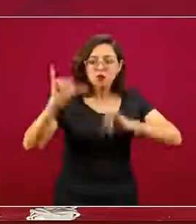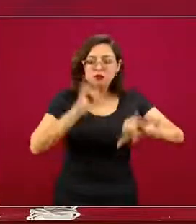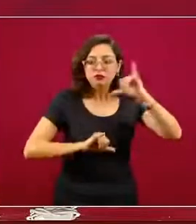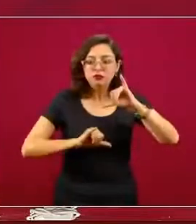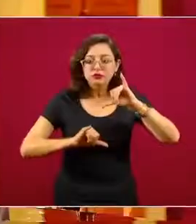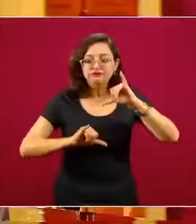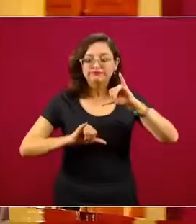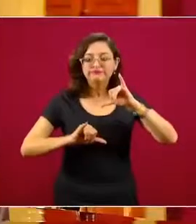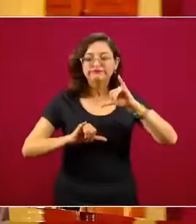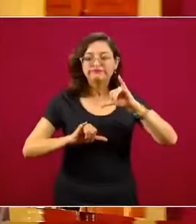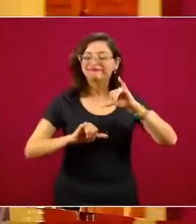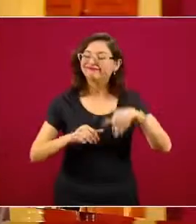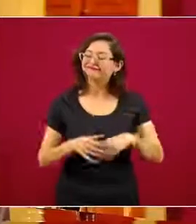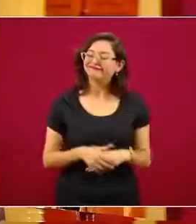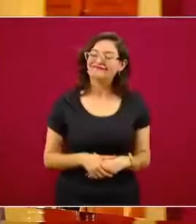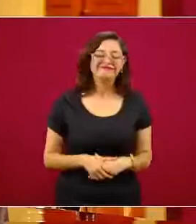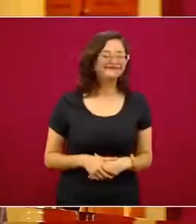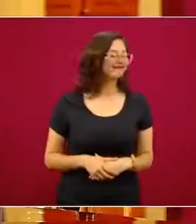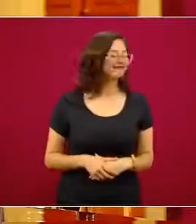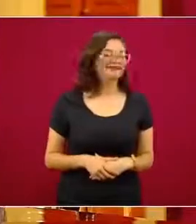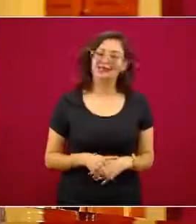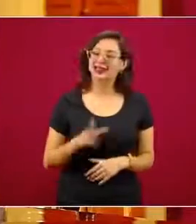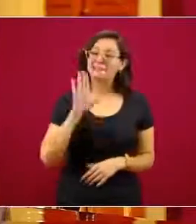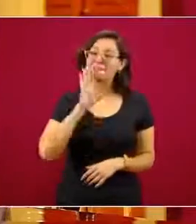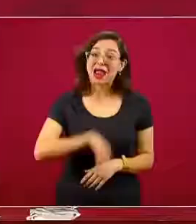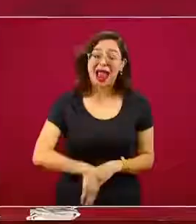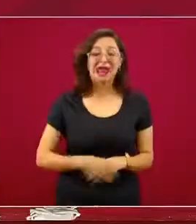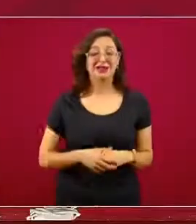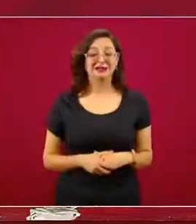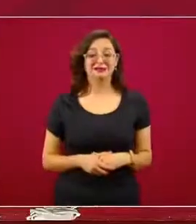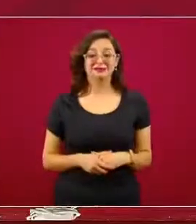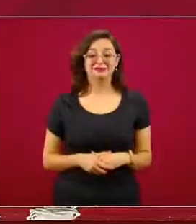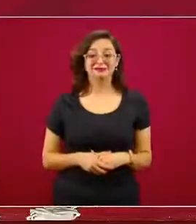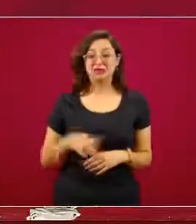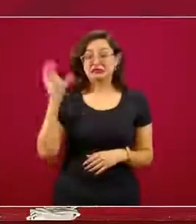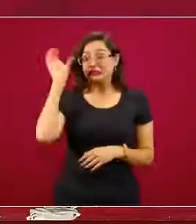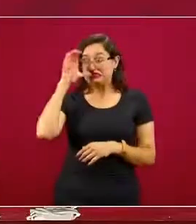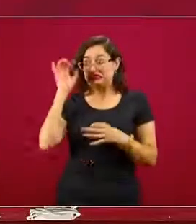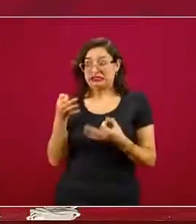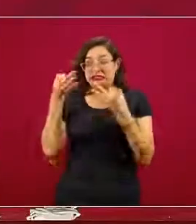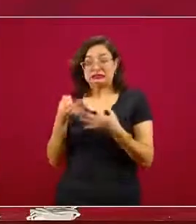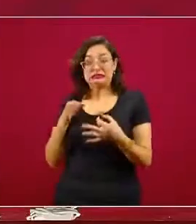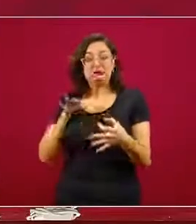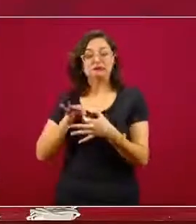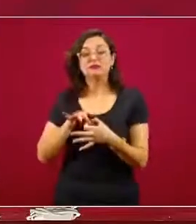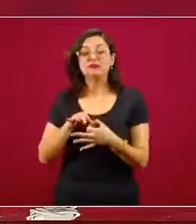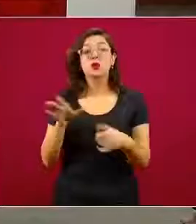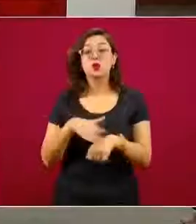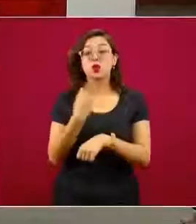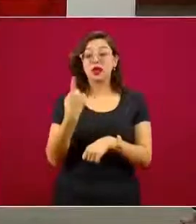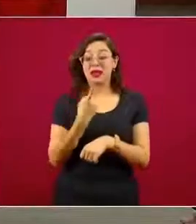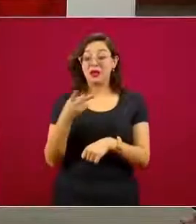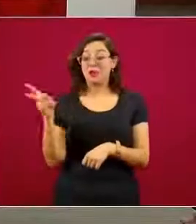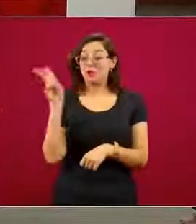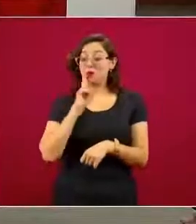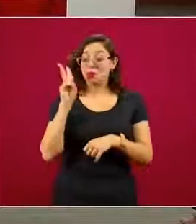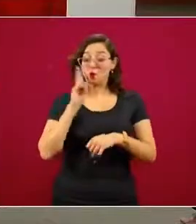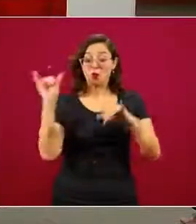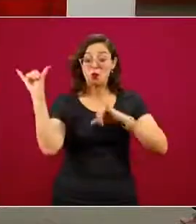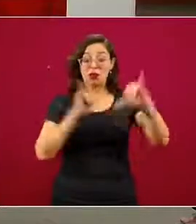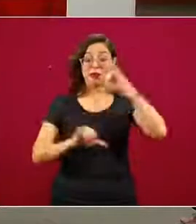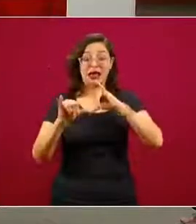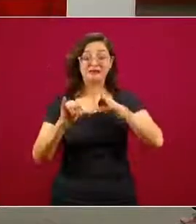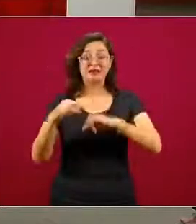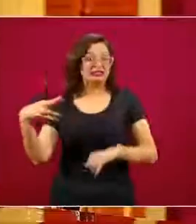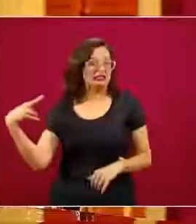¿Tiene una lógica científica? La respuesta es no. Si yo hago la prueba demasiado rápido, lo más probable